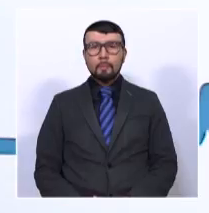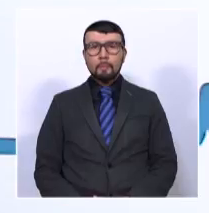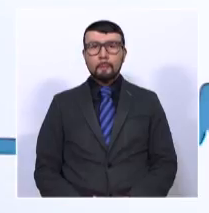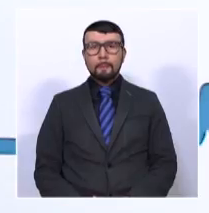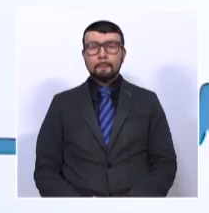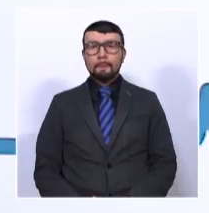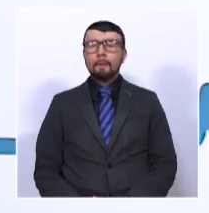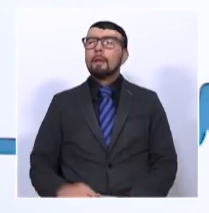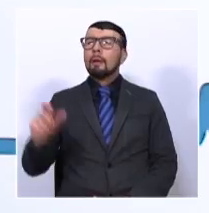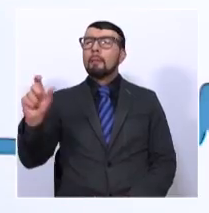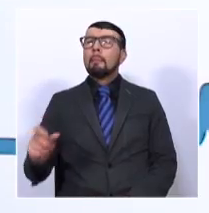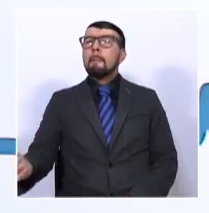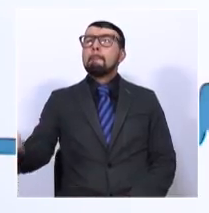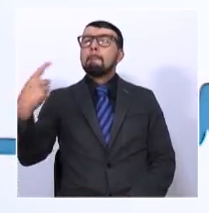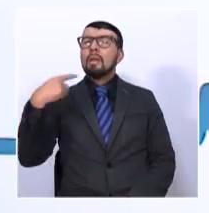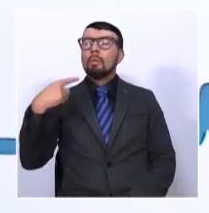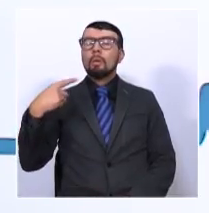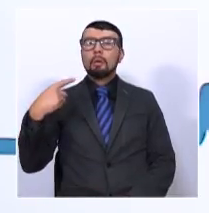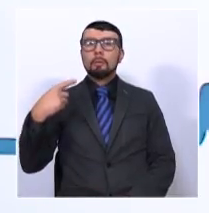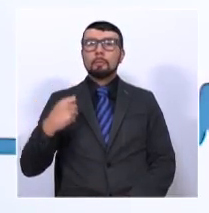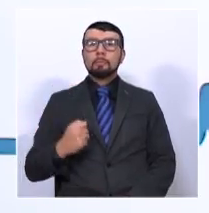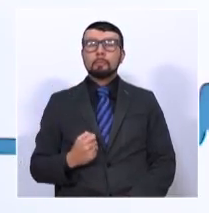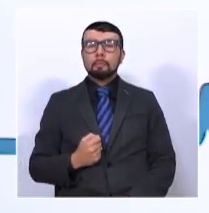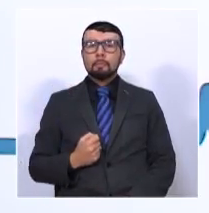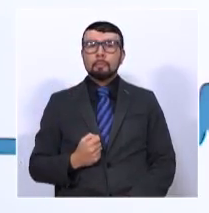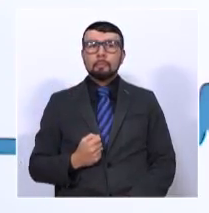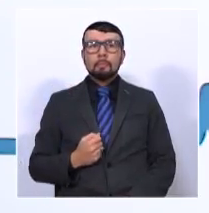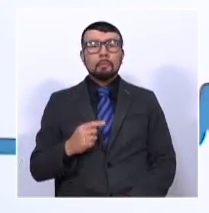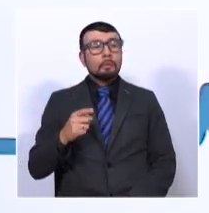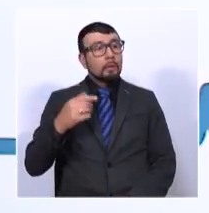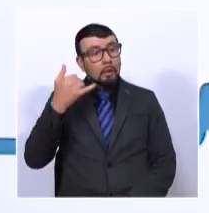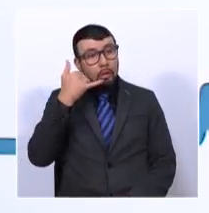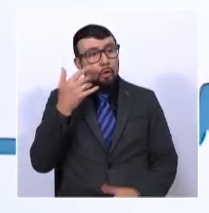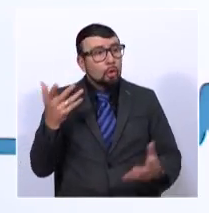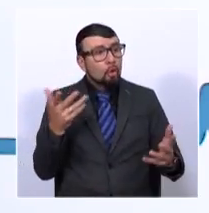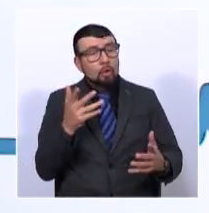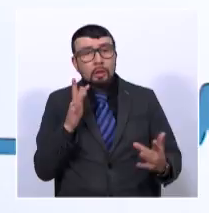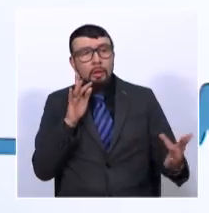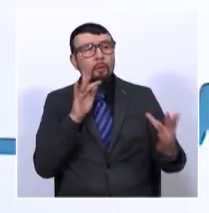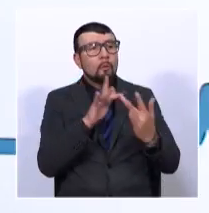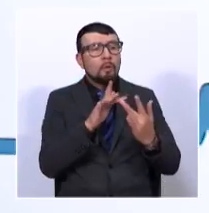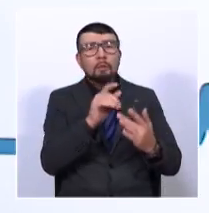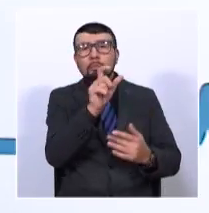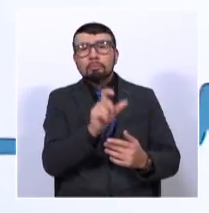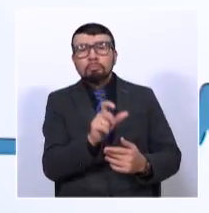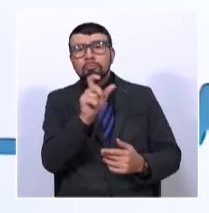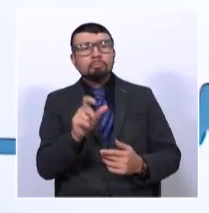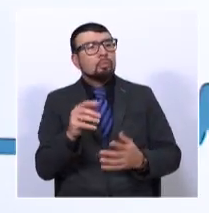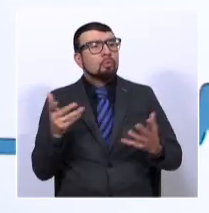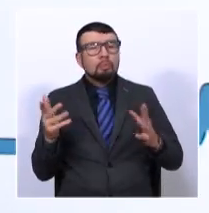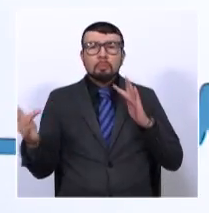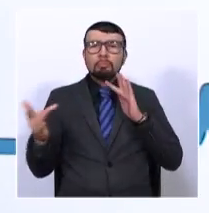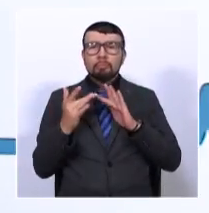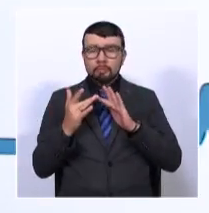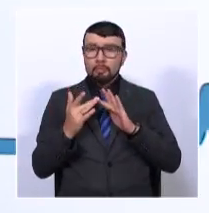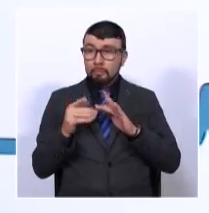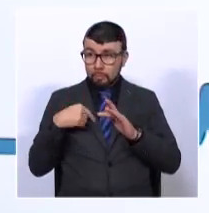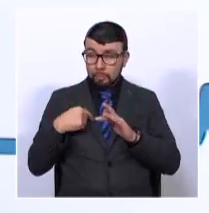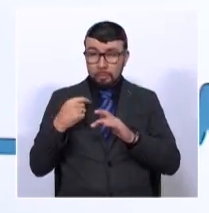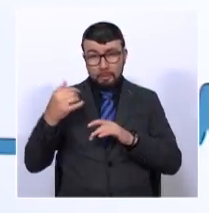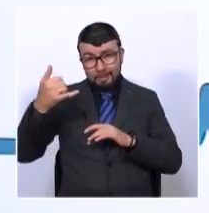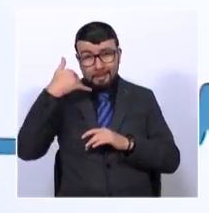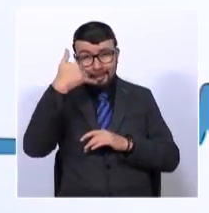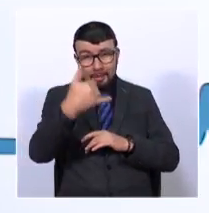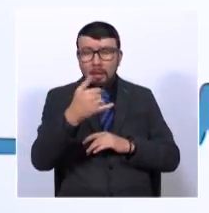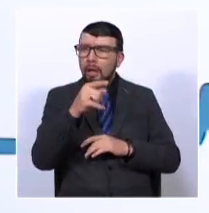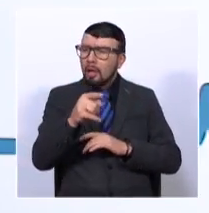Un televidente nos pregunta acerca de el teléfono donde puede tener un contacto directo con nosotros. Yo les voy a dar el teléfono donde